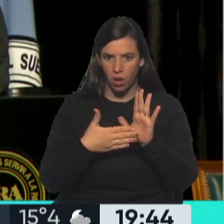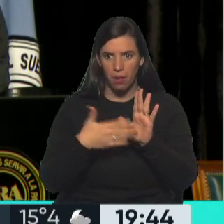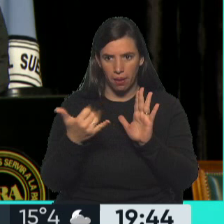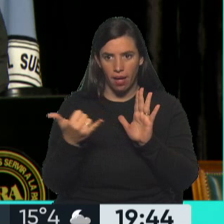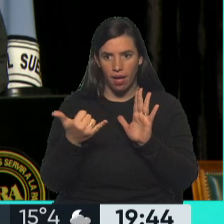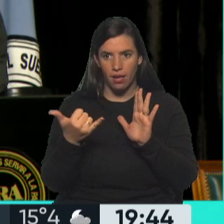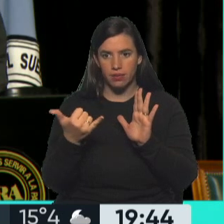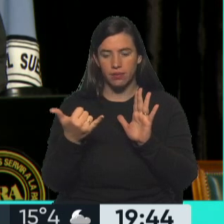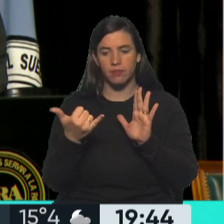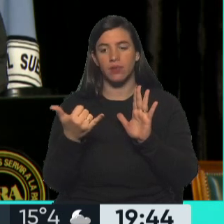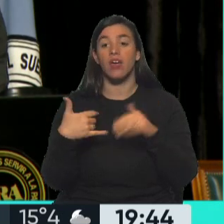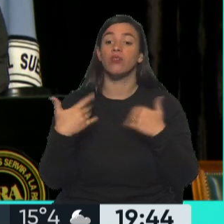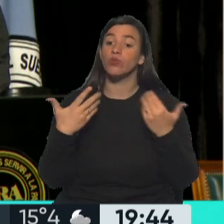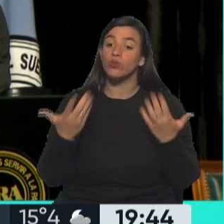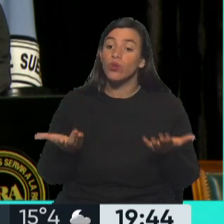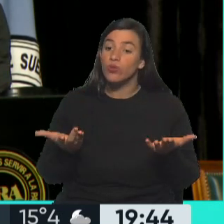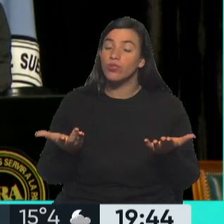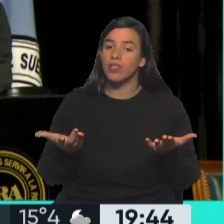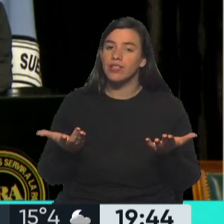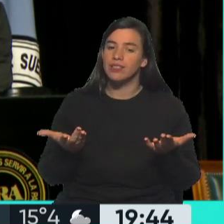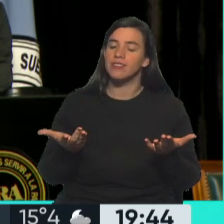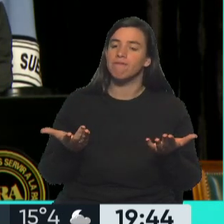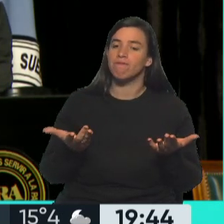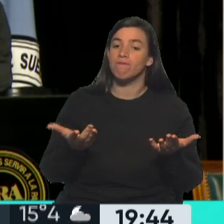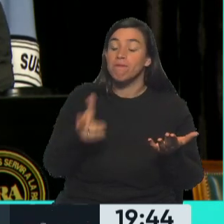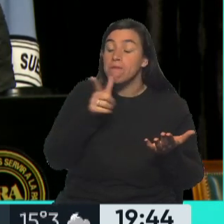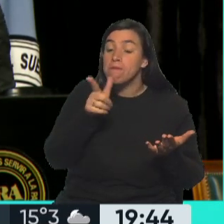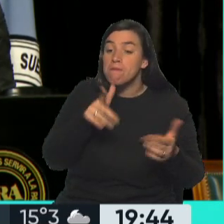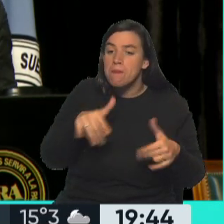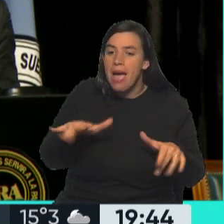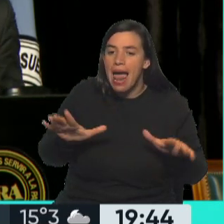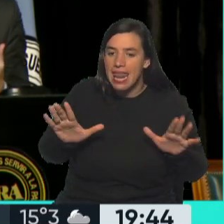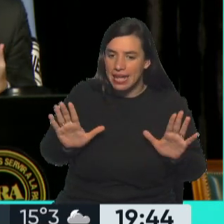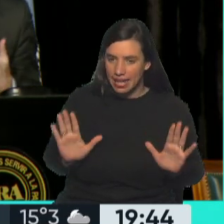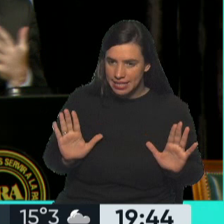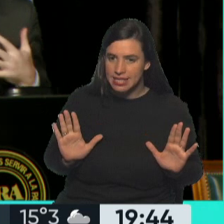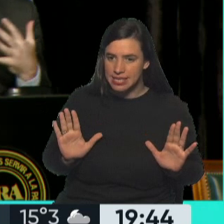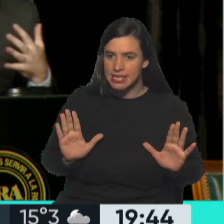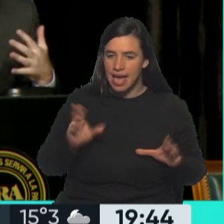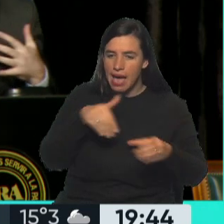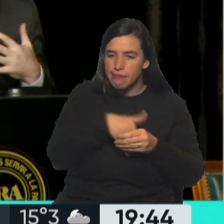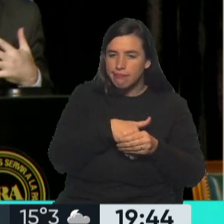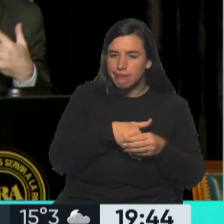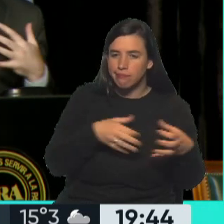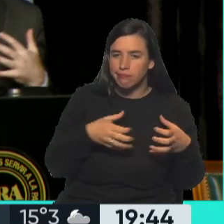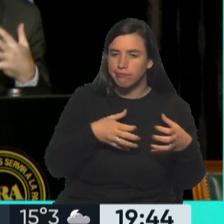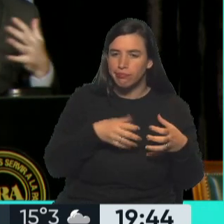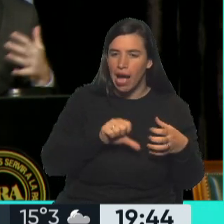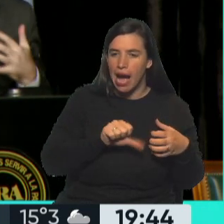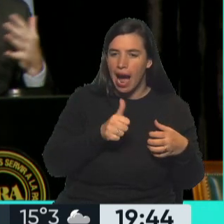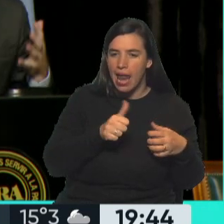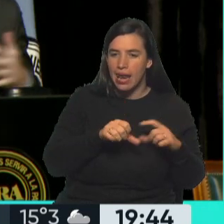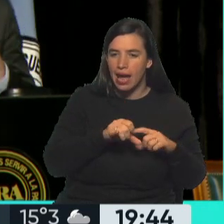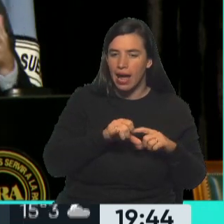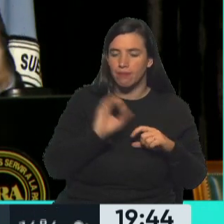Entonces, cuando se ve que supuestamente le gana la interna a Quirós, uno lo que